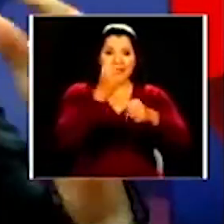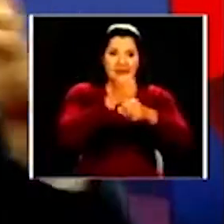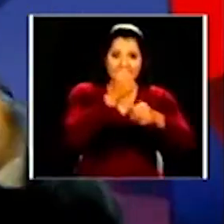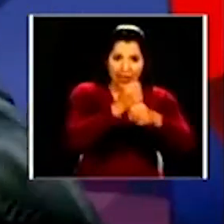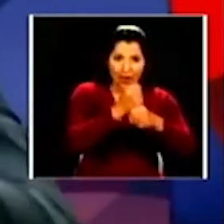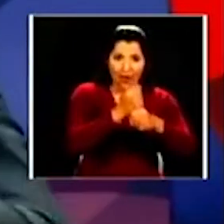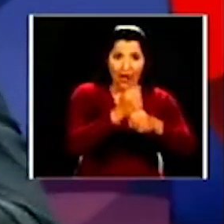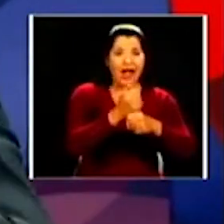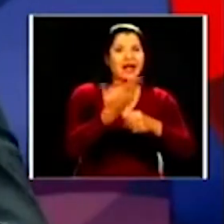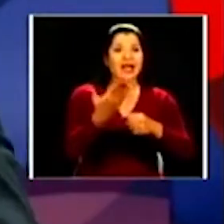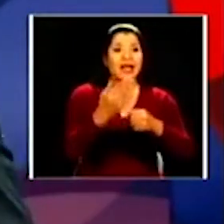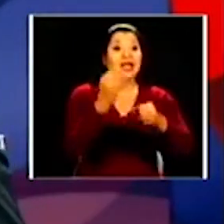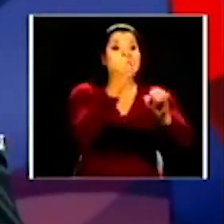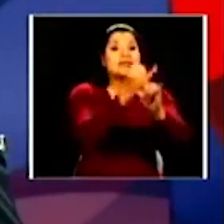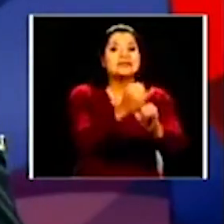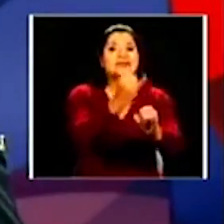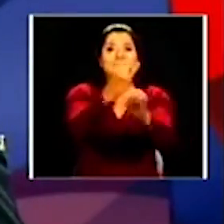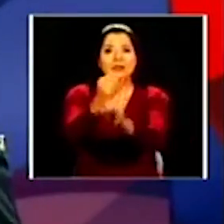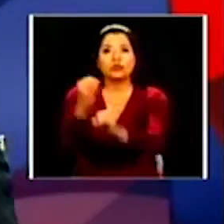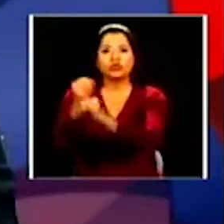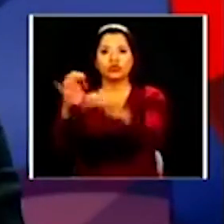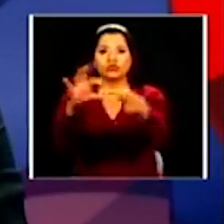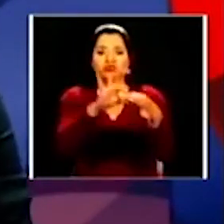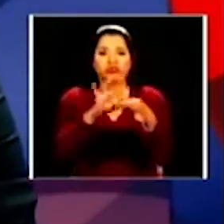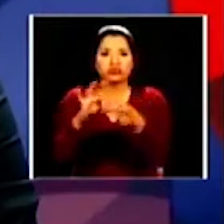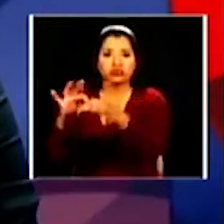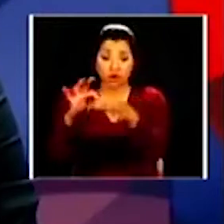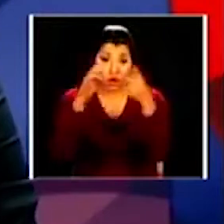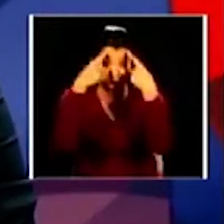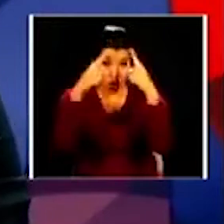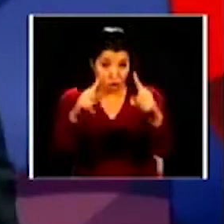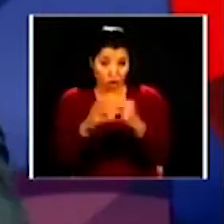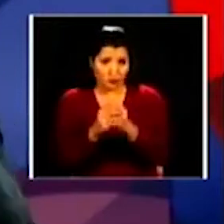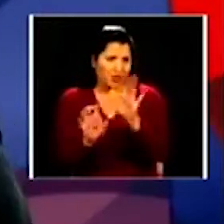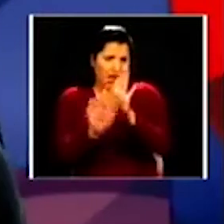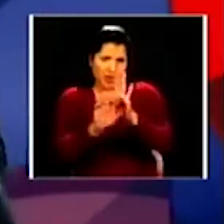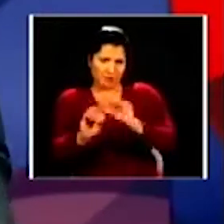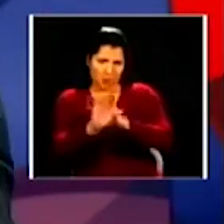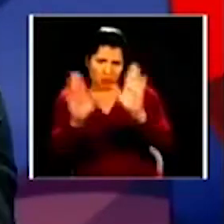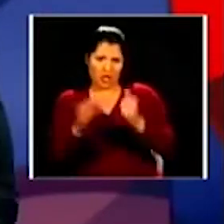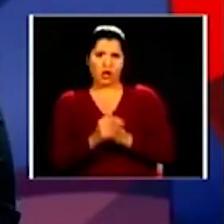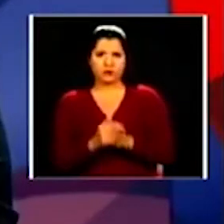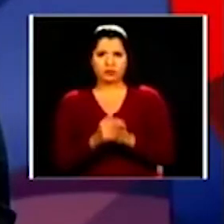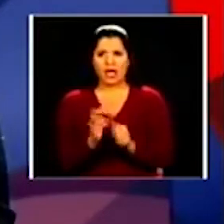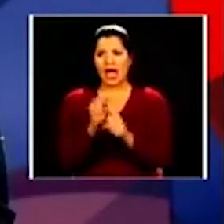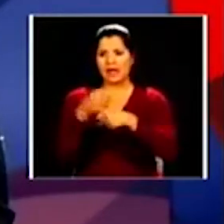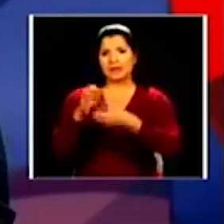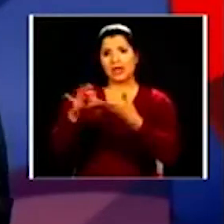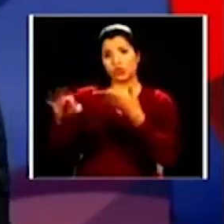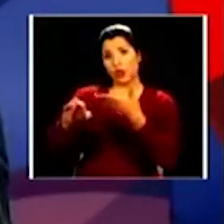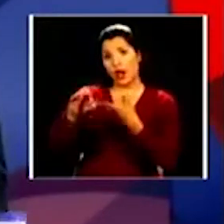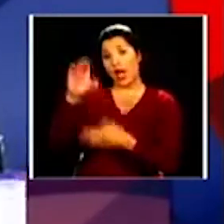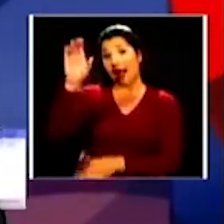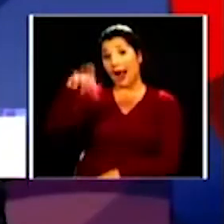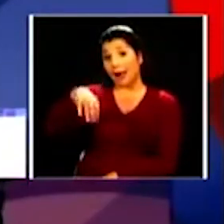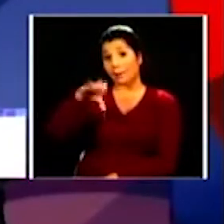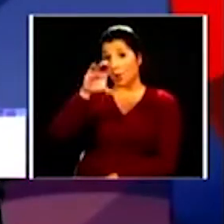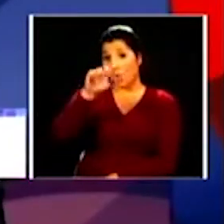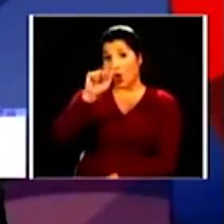las instituciones transformen esas realidades. Y ejemplos concretos: la construcción de la Escuela de la Carpio es un gran